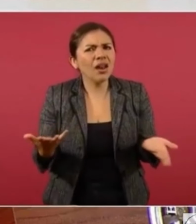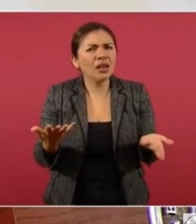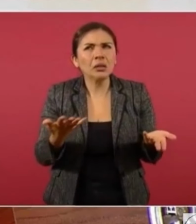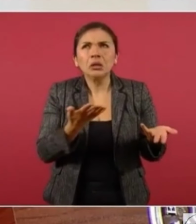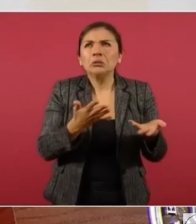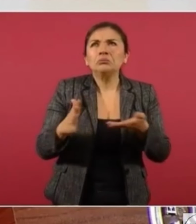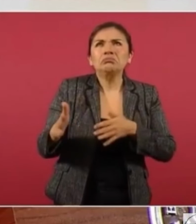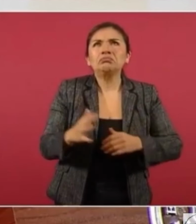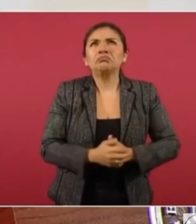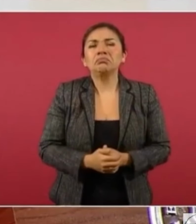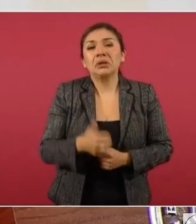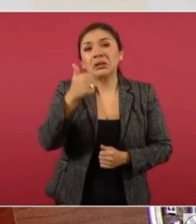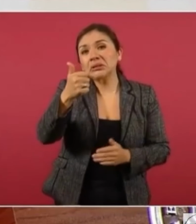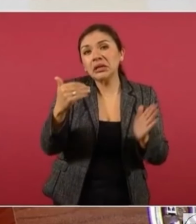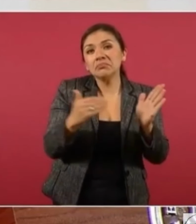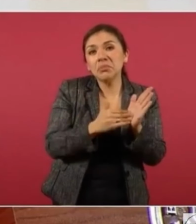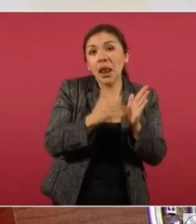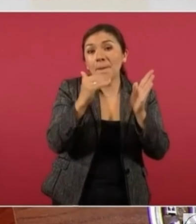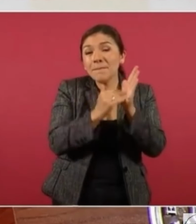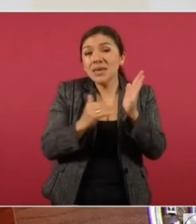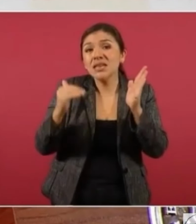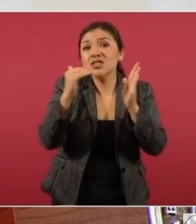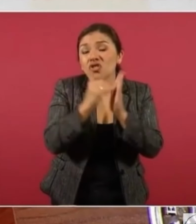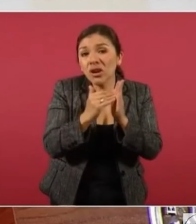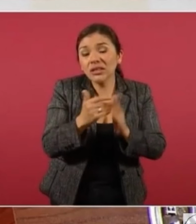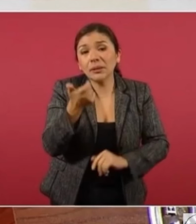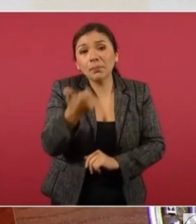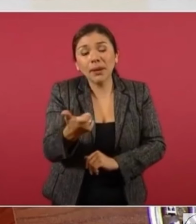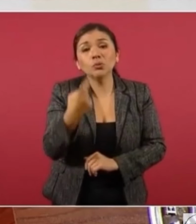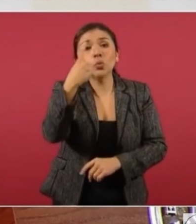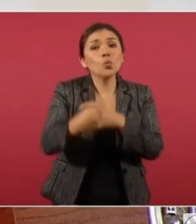alrededor de 6,000 millones de pesos al año.